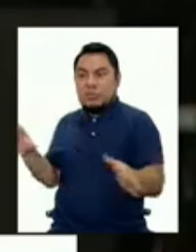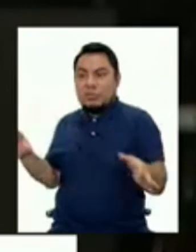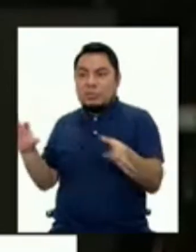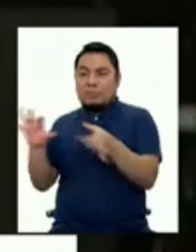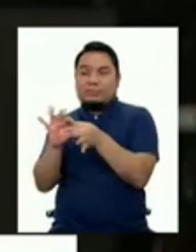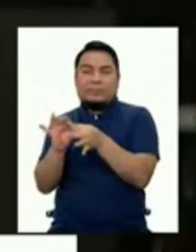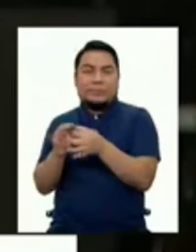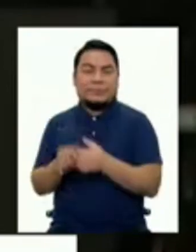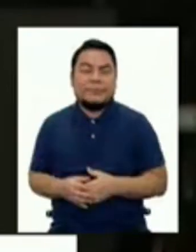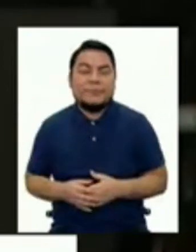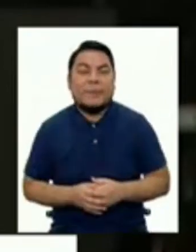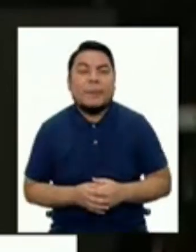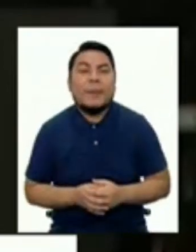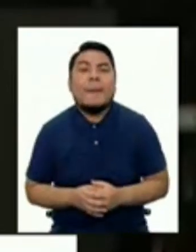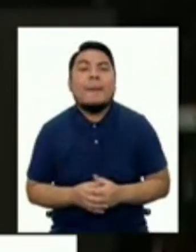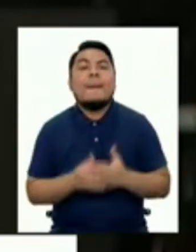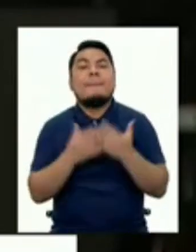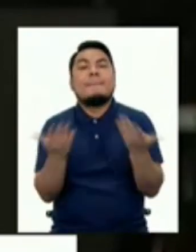Ningún esfuerzo es